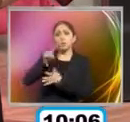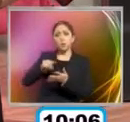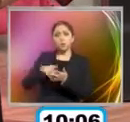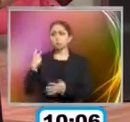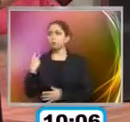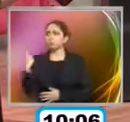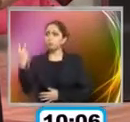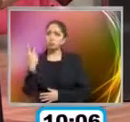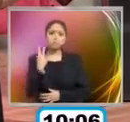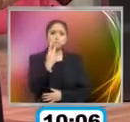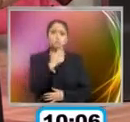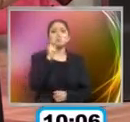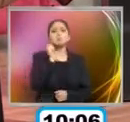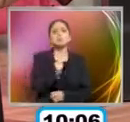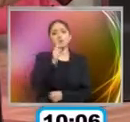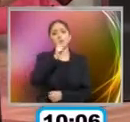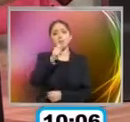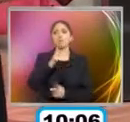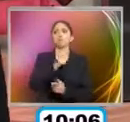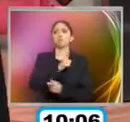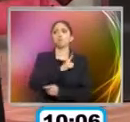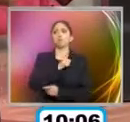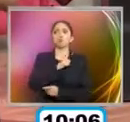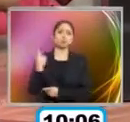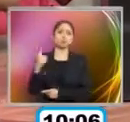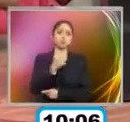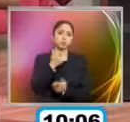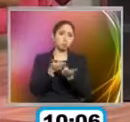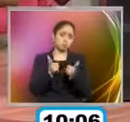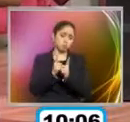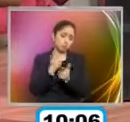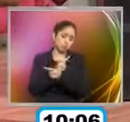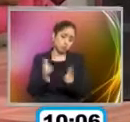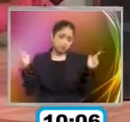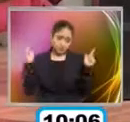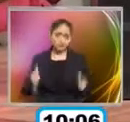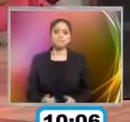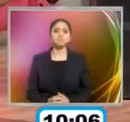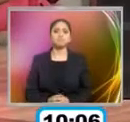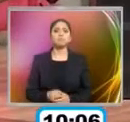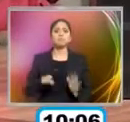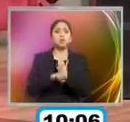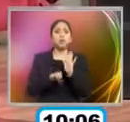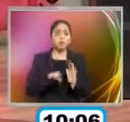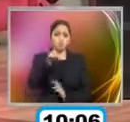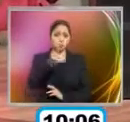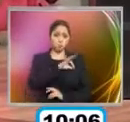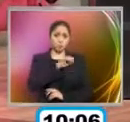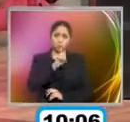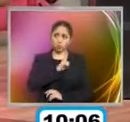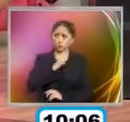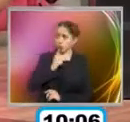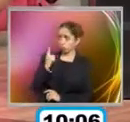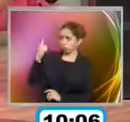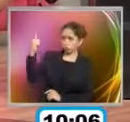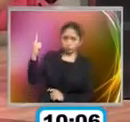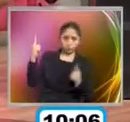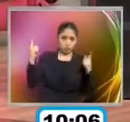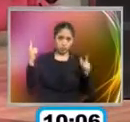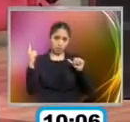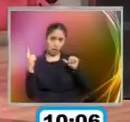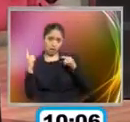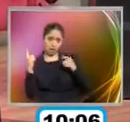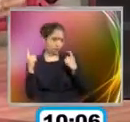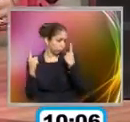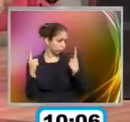otros, un poco un alma libre de grupo. Ok, entonces quiere decir que tú puedes ir a una gira solo y Ángel también podría ir a una gira solo